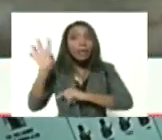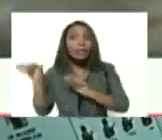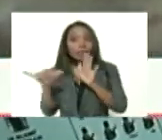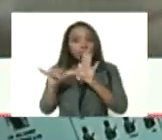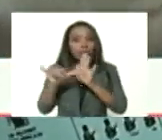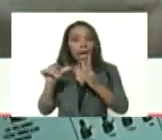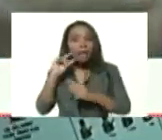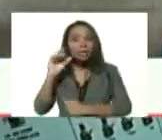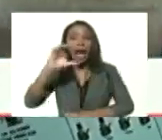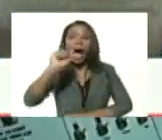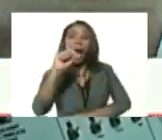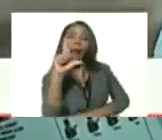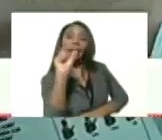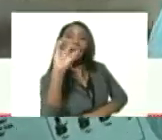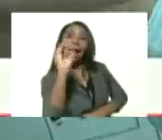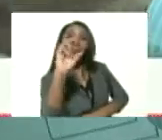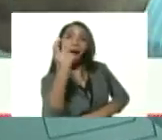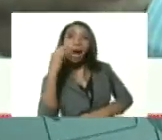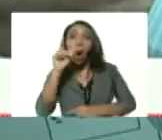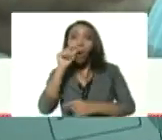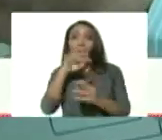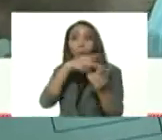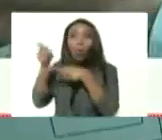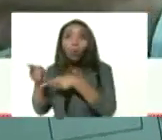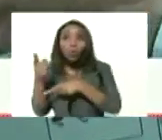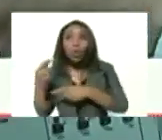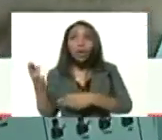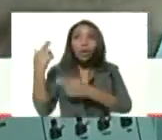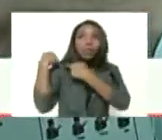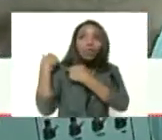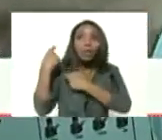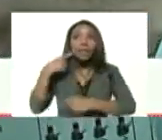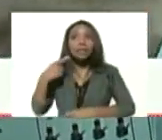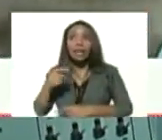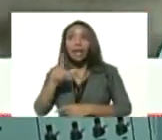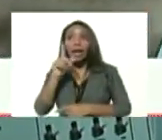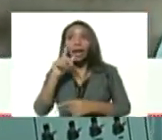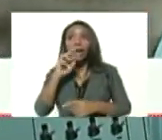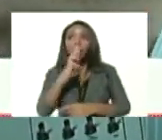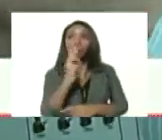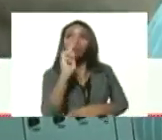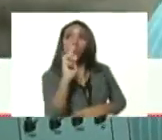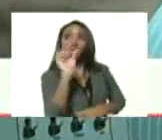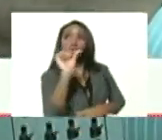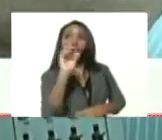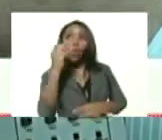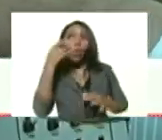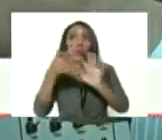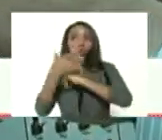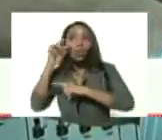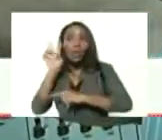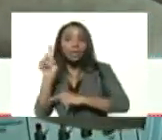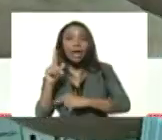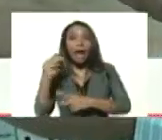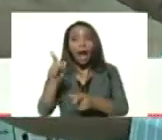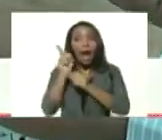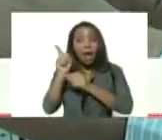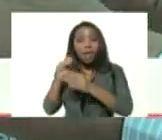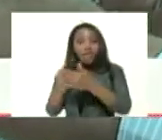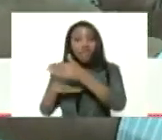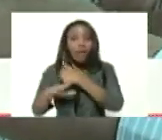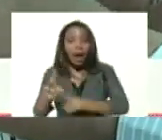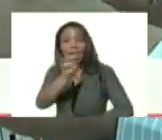a Alcalá Cordones, Ryder Alexander Russo Márquez, alias Pico, que fue el